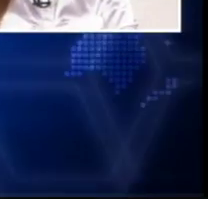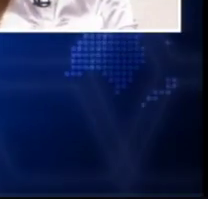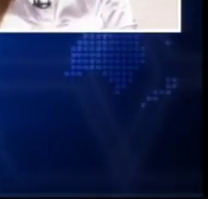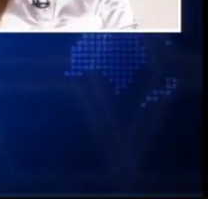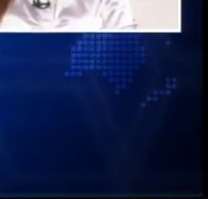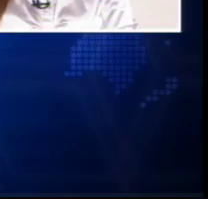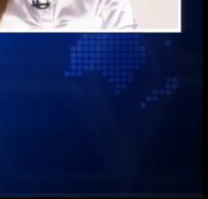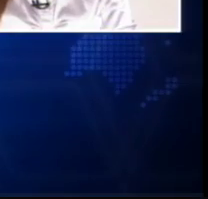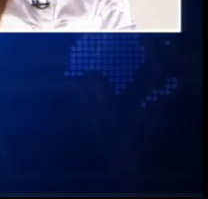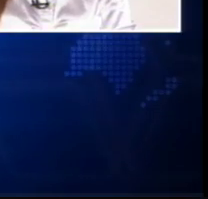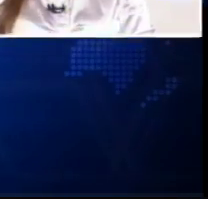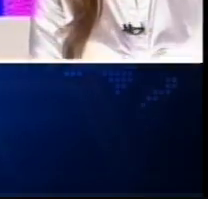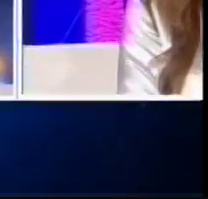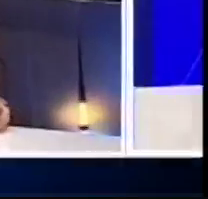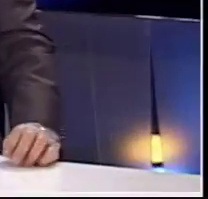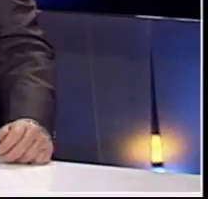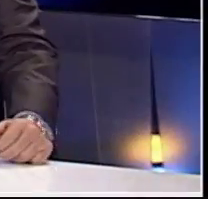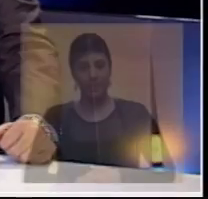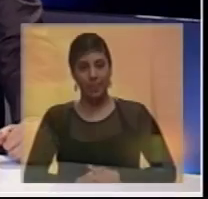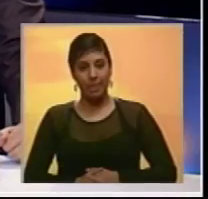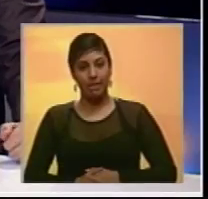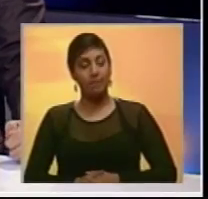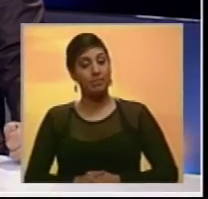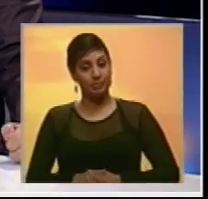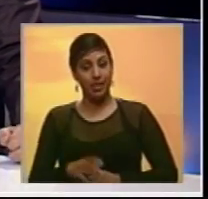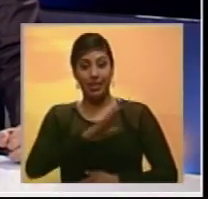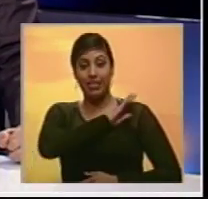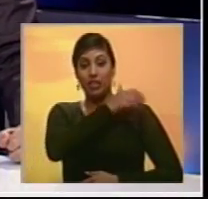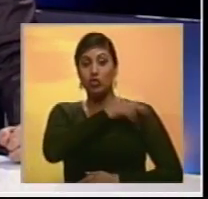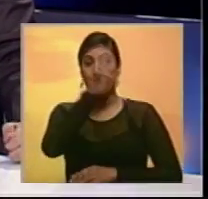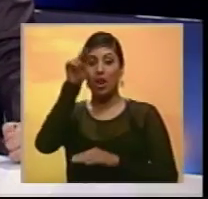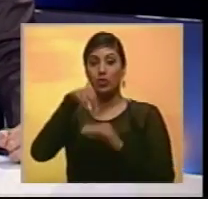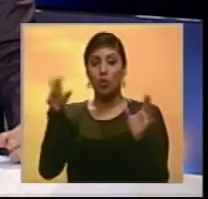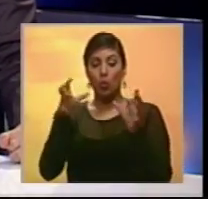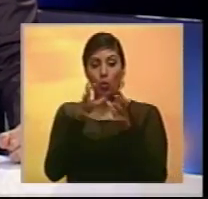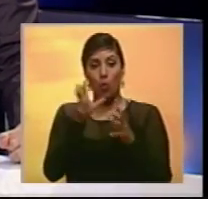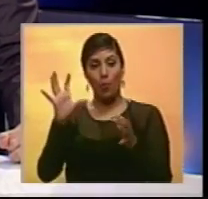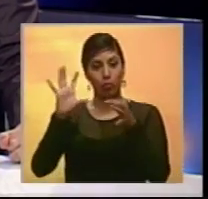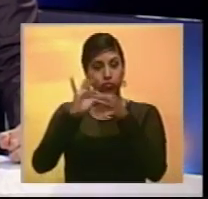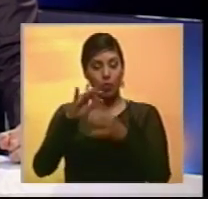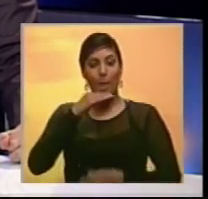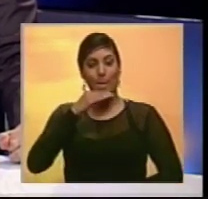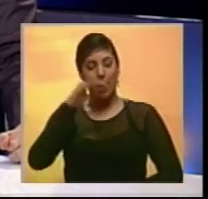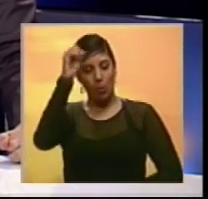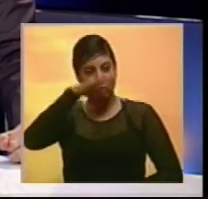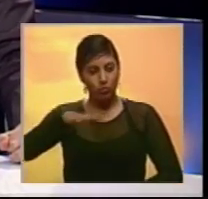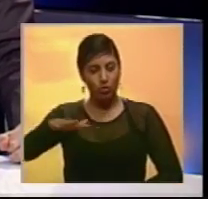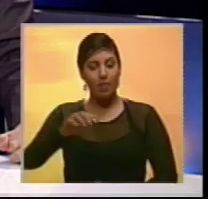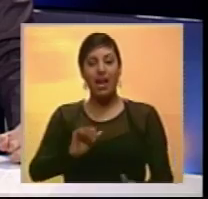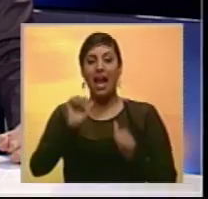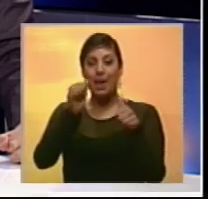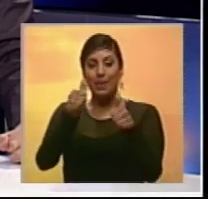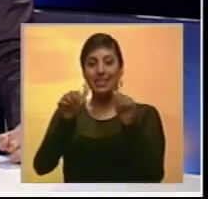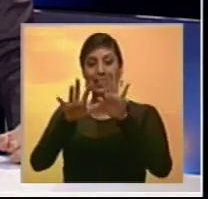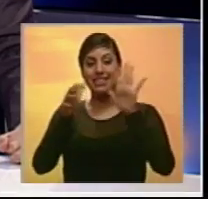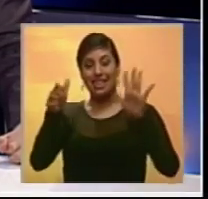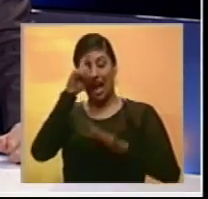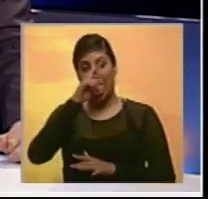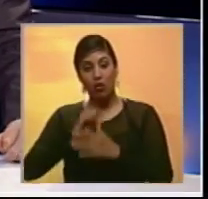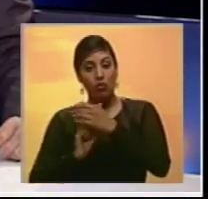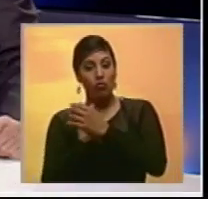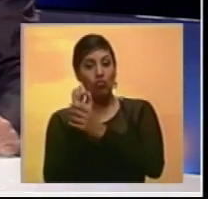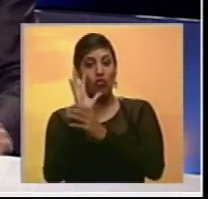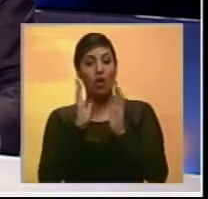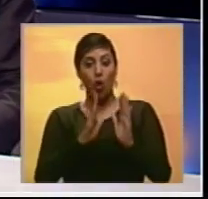Néstor tiene información. Muchísimas gracias, Endrina. Y la Dirección Nacional del Partido Alianza al Bravo Pueblo celebra 16 años de la fundación